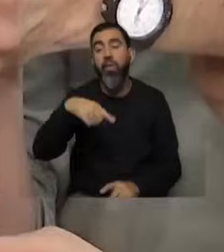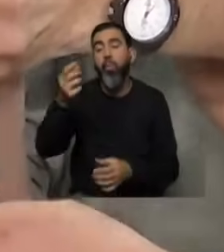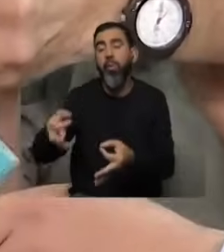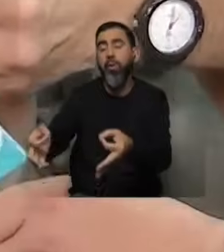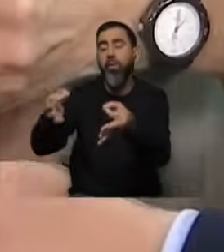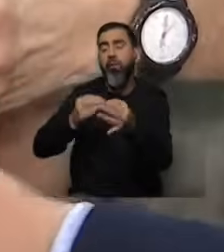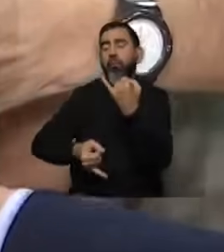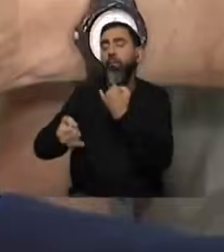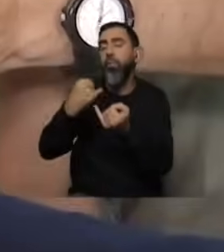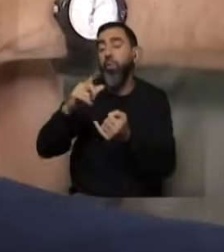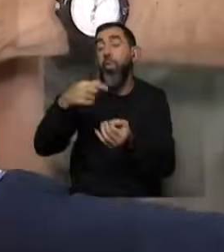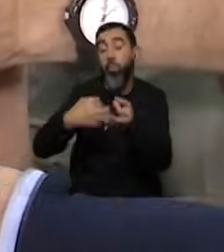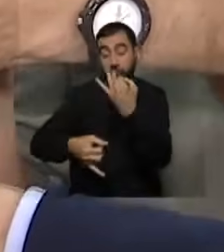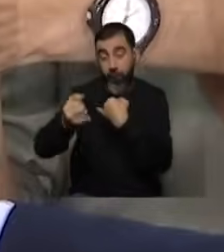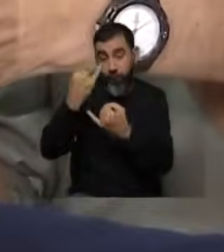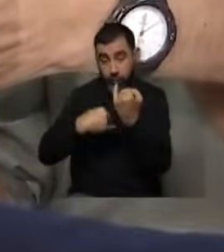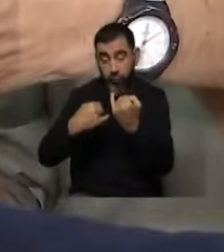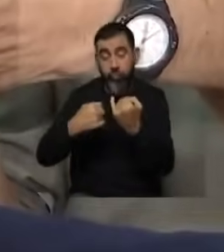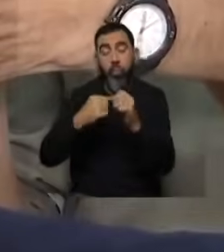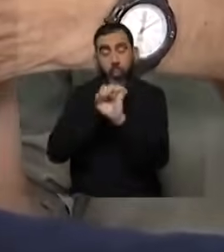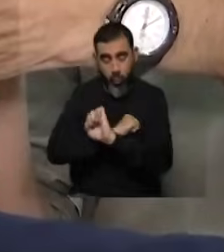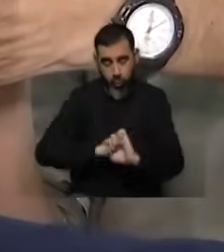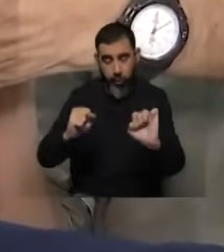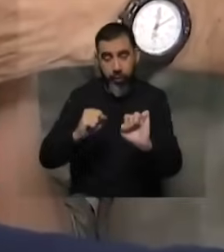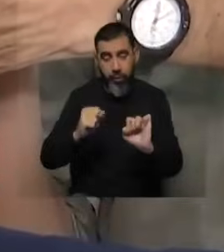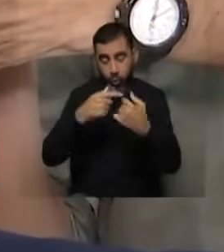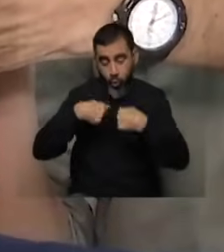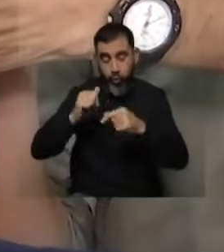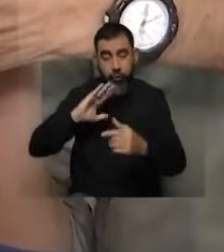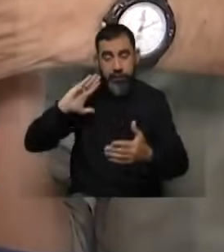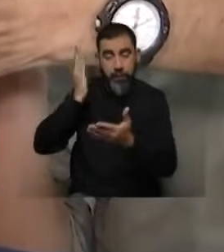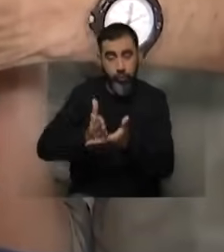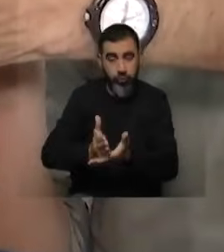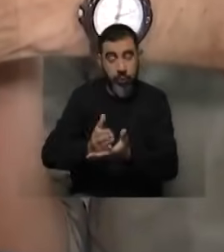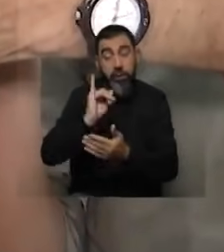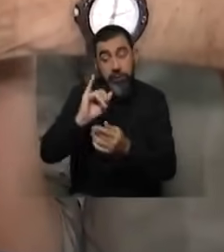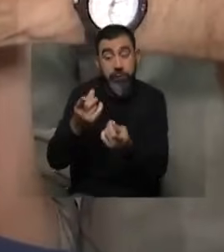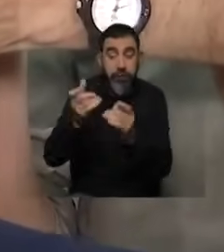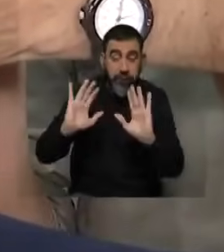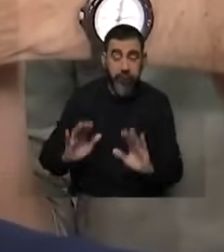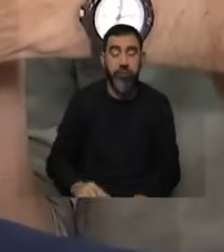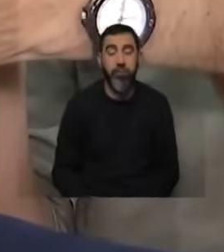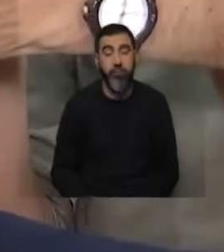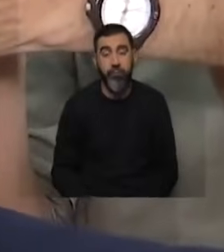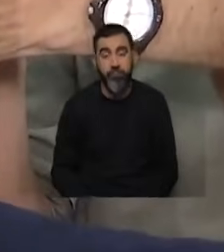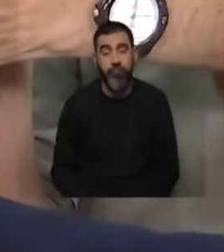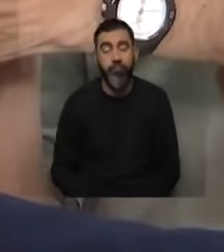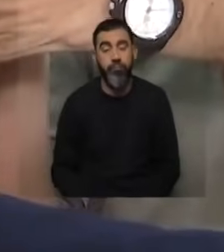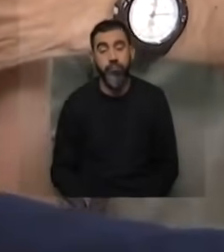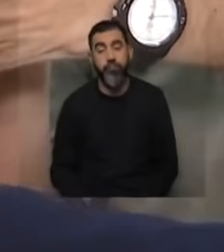esa información despés de recibir la información tiene capacidad de este sancionar en la medida que no haya posibil no se haya